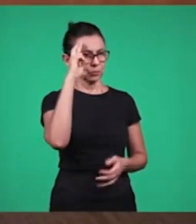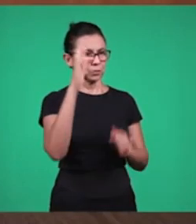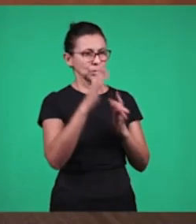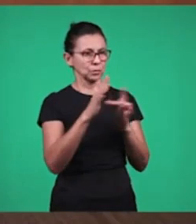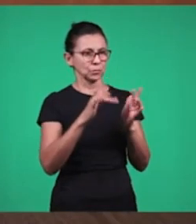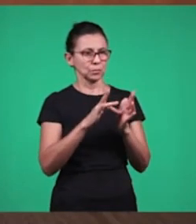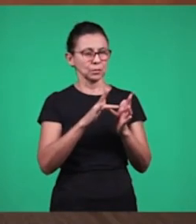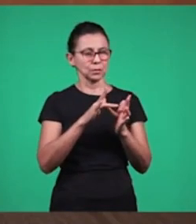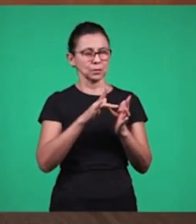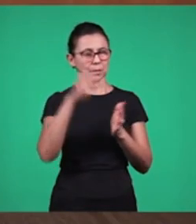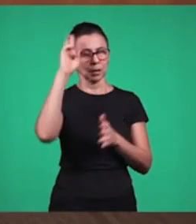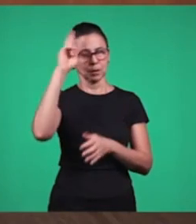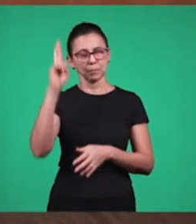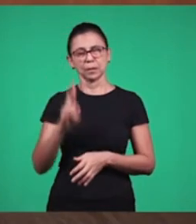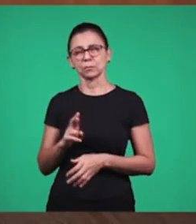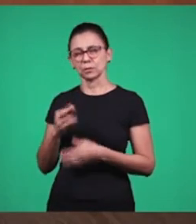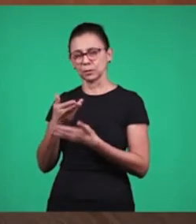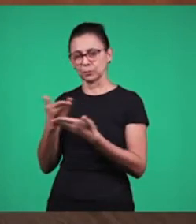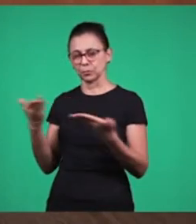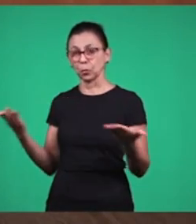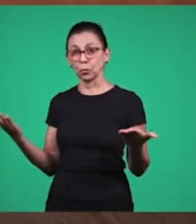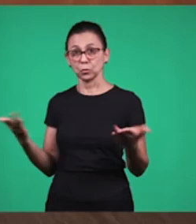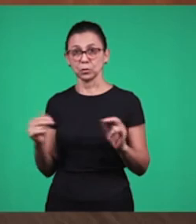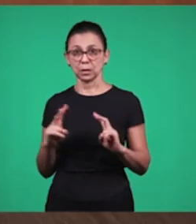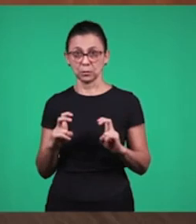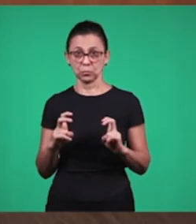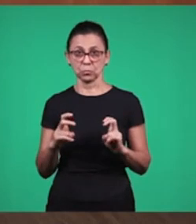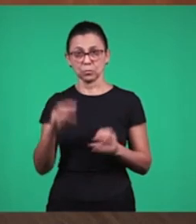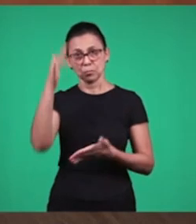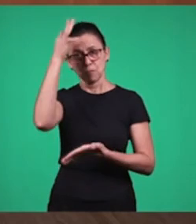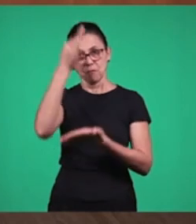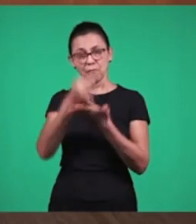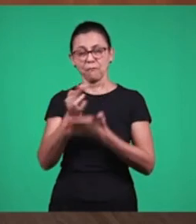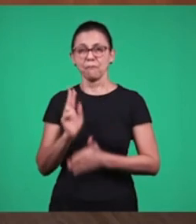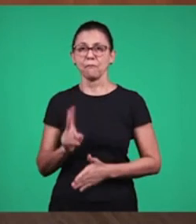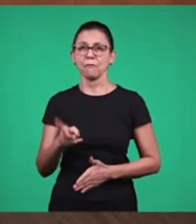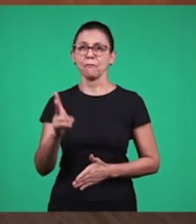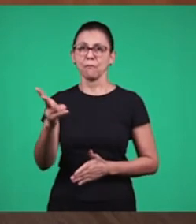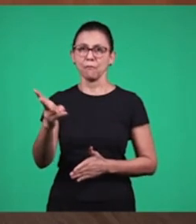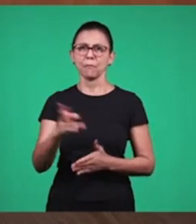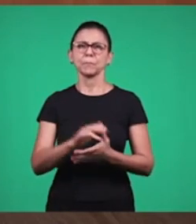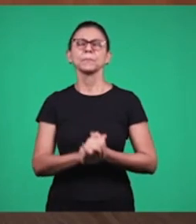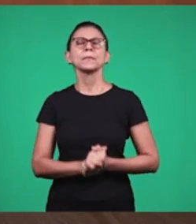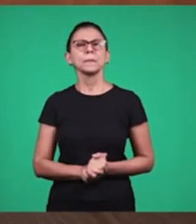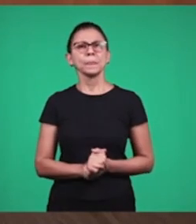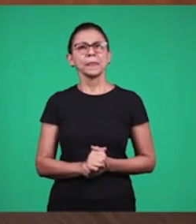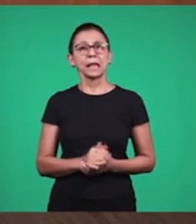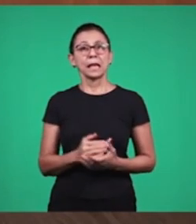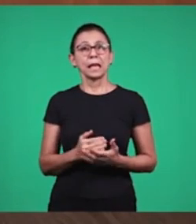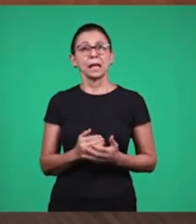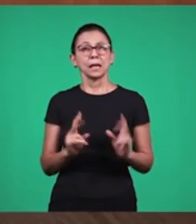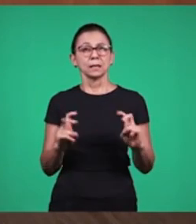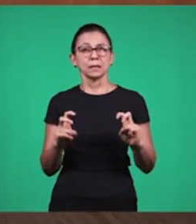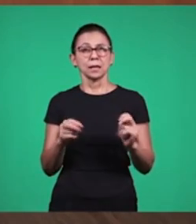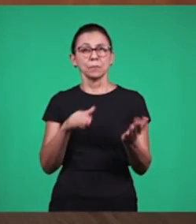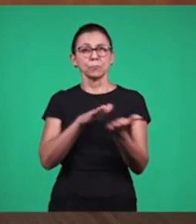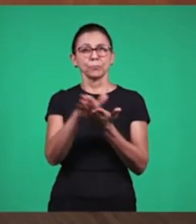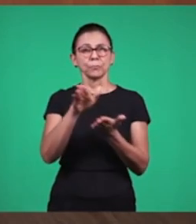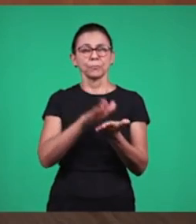Hoy daremos secuencia al tema de fe, el tema de publicaciones en las